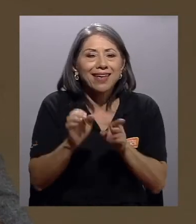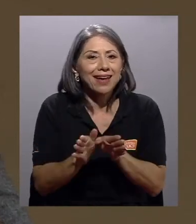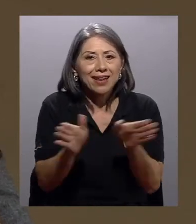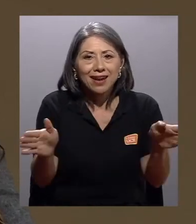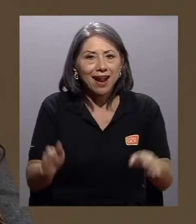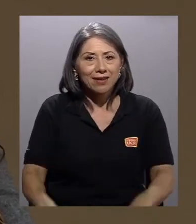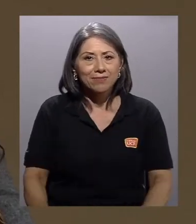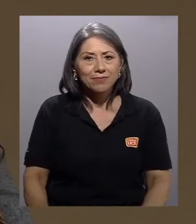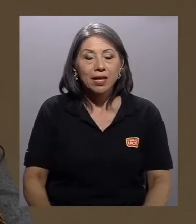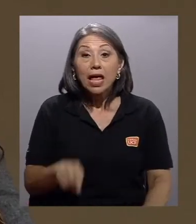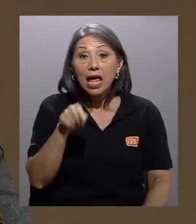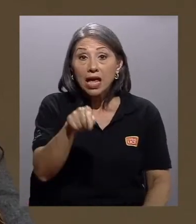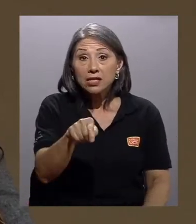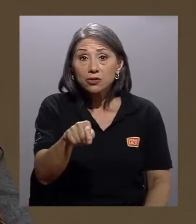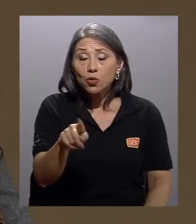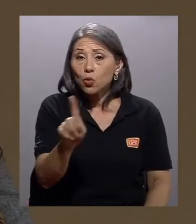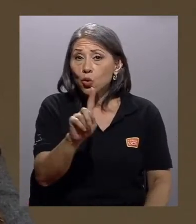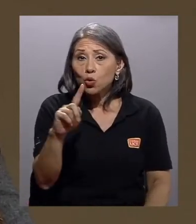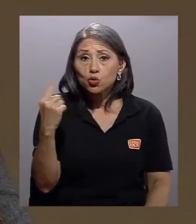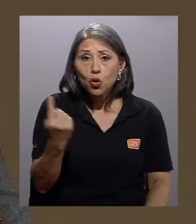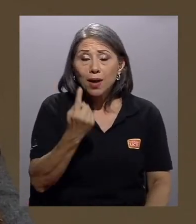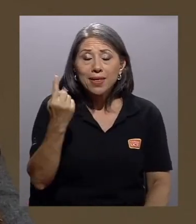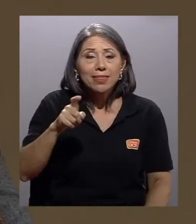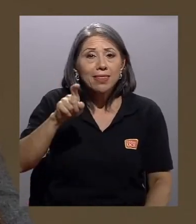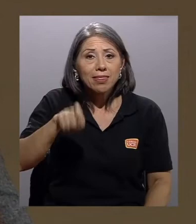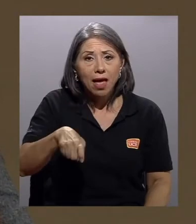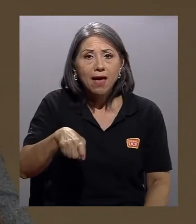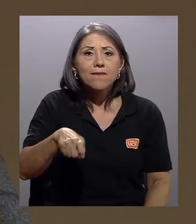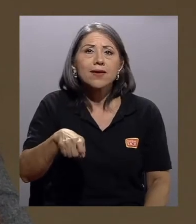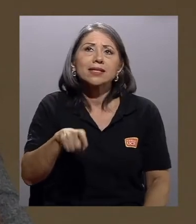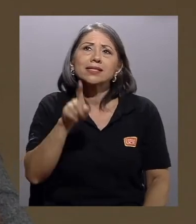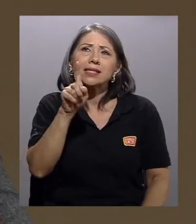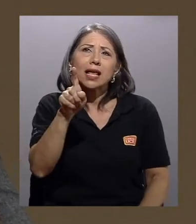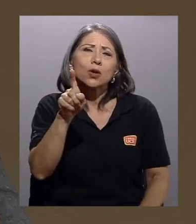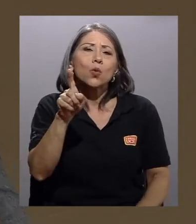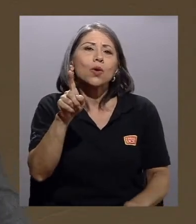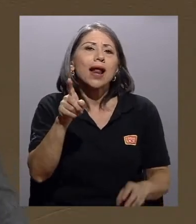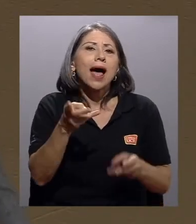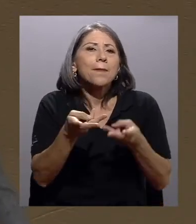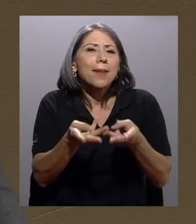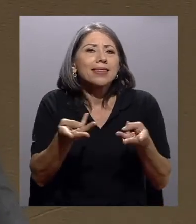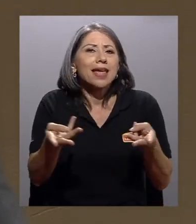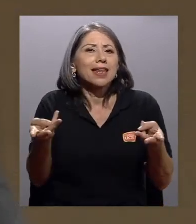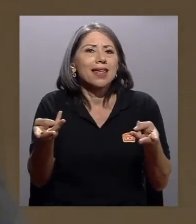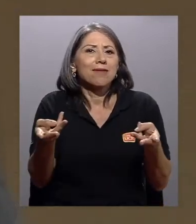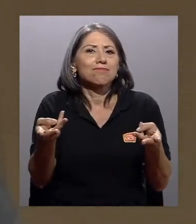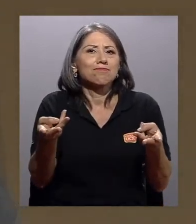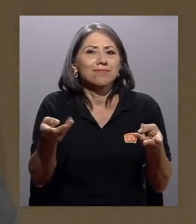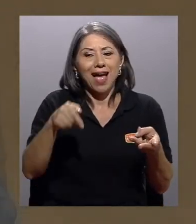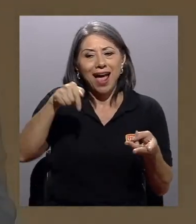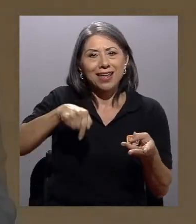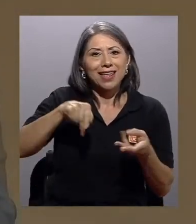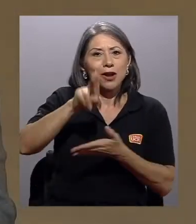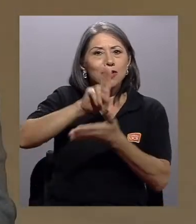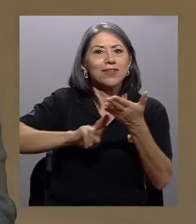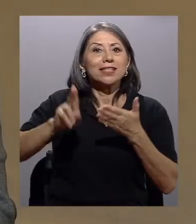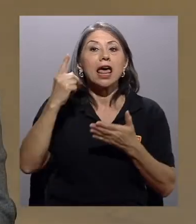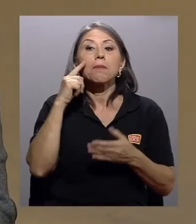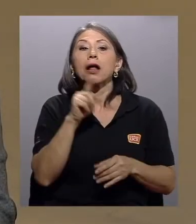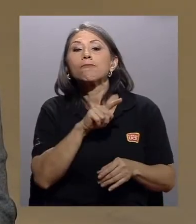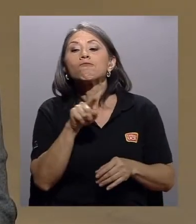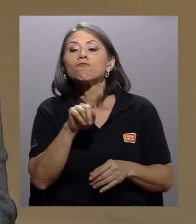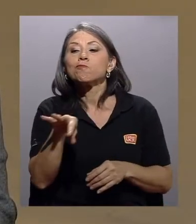incluso, y esto no debería ser solo una materia electiva, digamos, de la universidad, sino